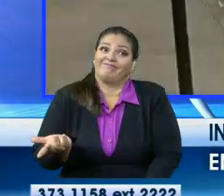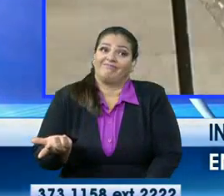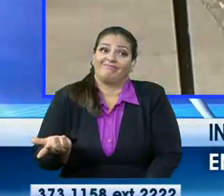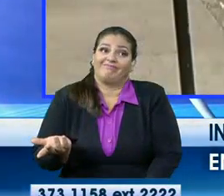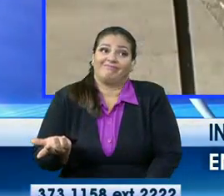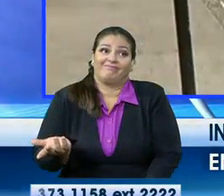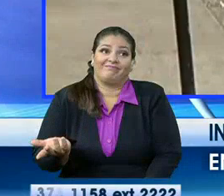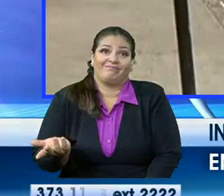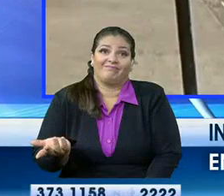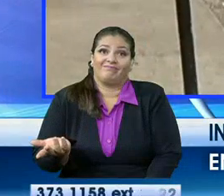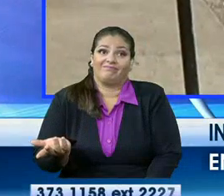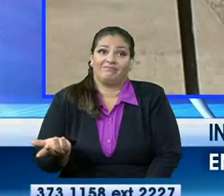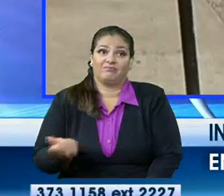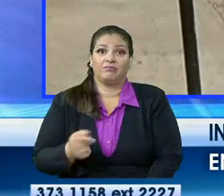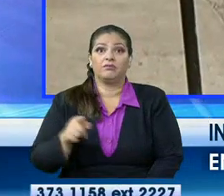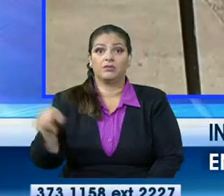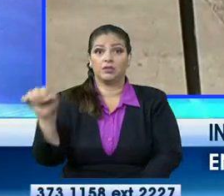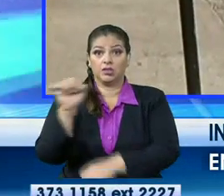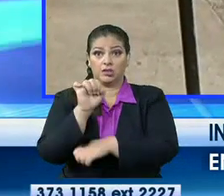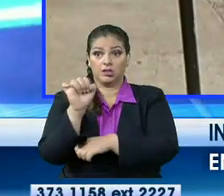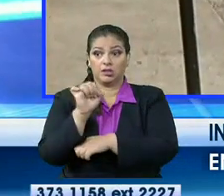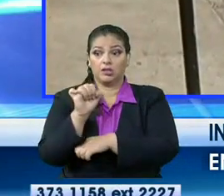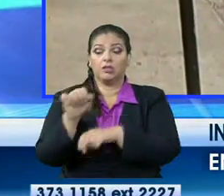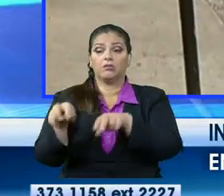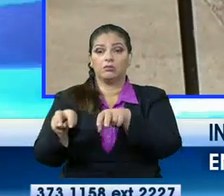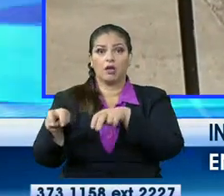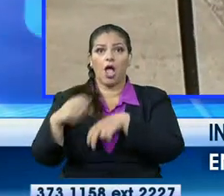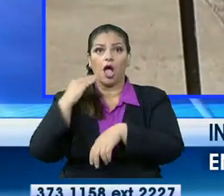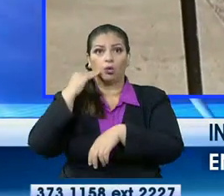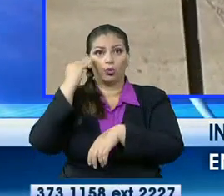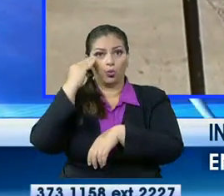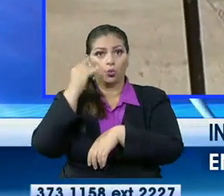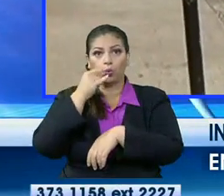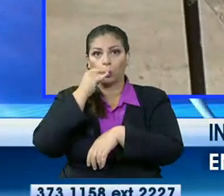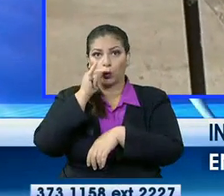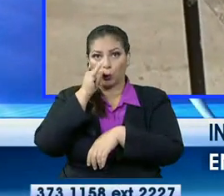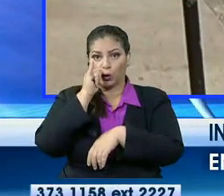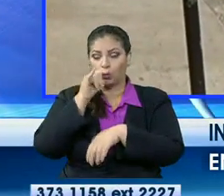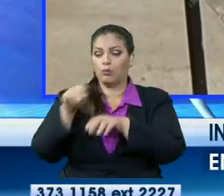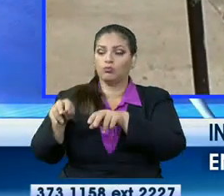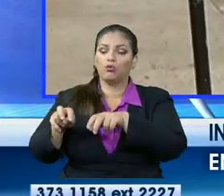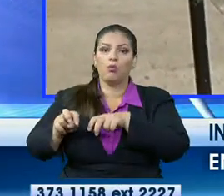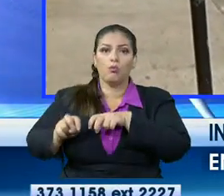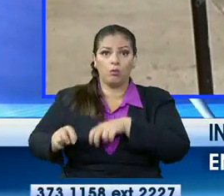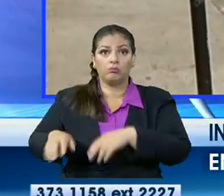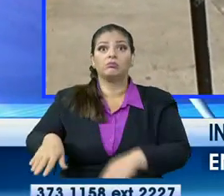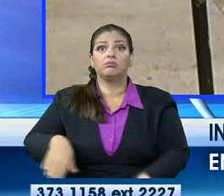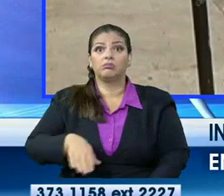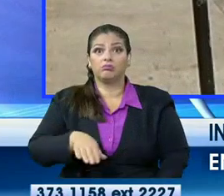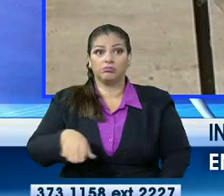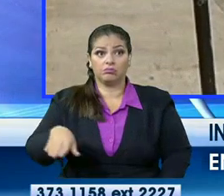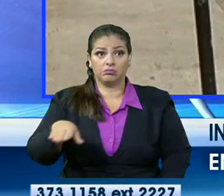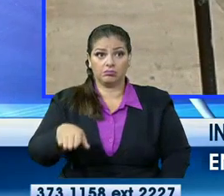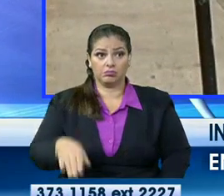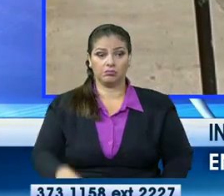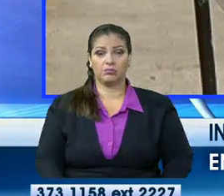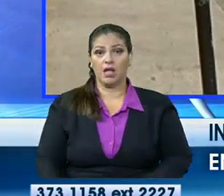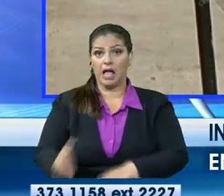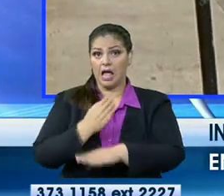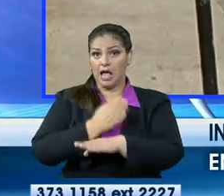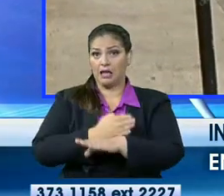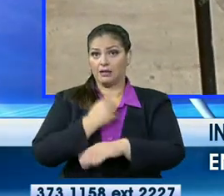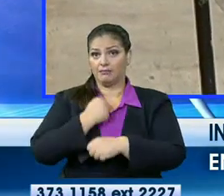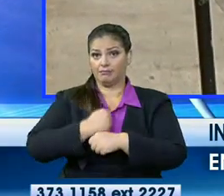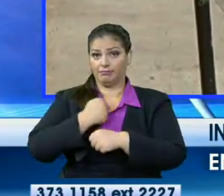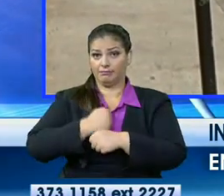a una persona y iba hasta un niño ahí, tengo entendido. Y se le llevan los $10,000 que era producto de su trabajo para comprar su vehículo. O en el